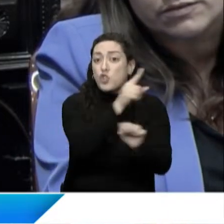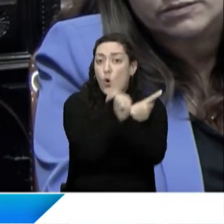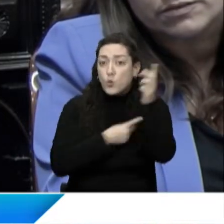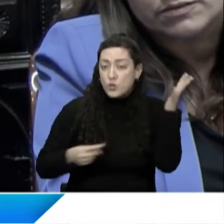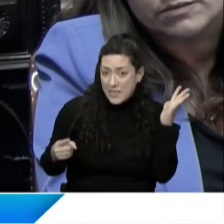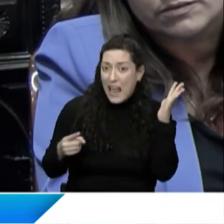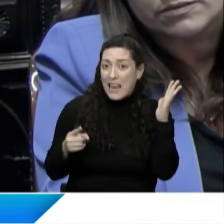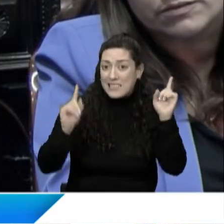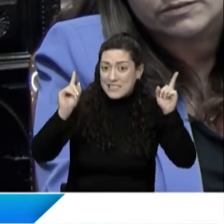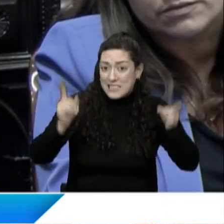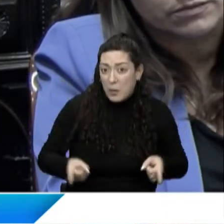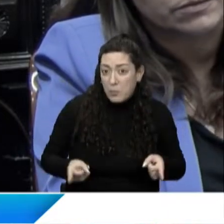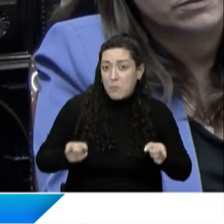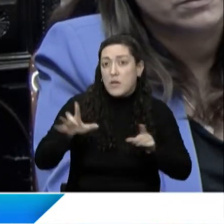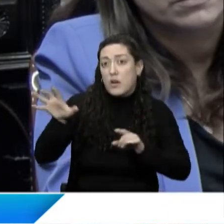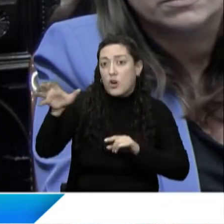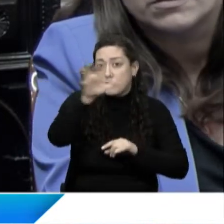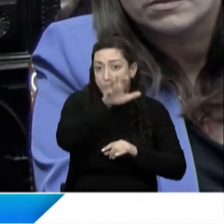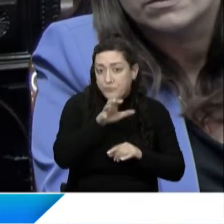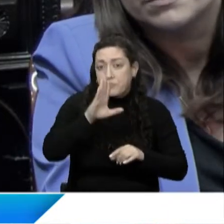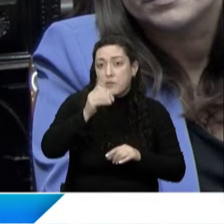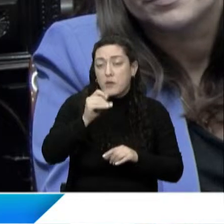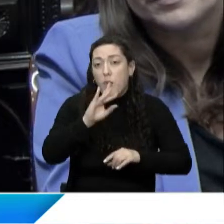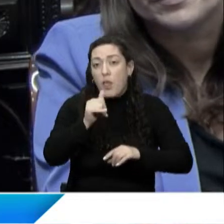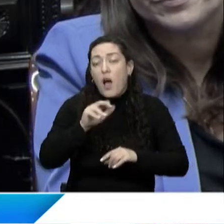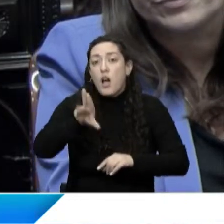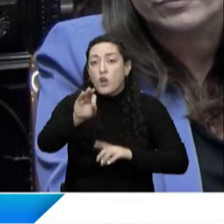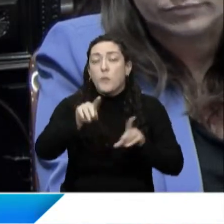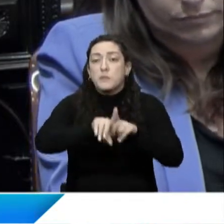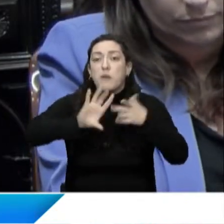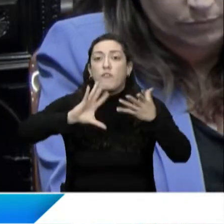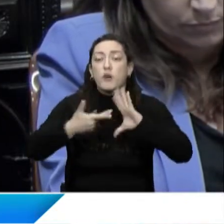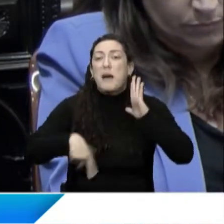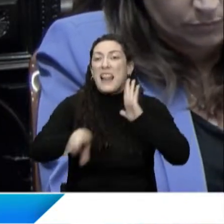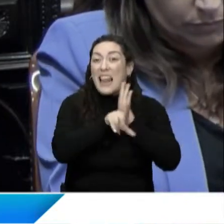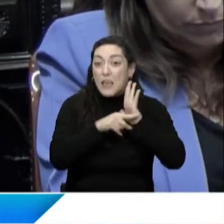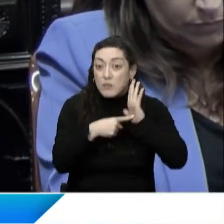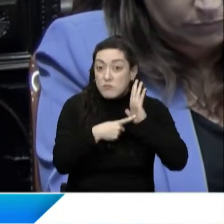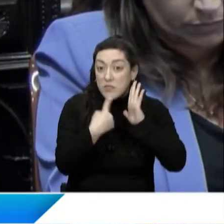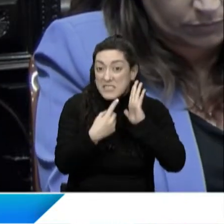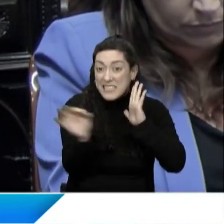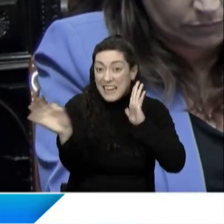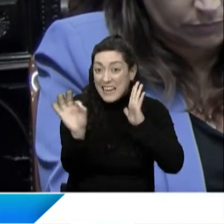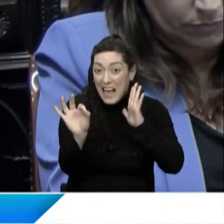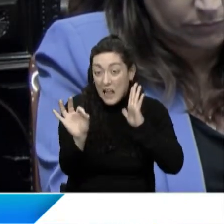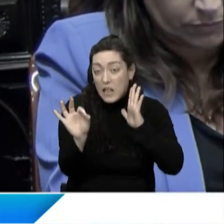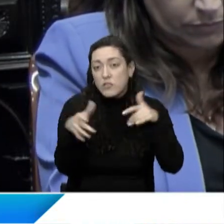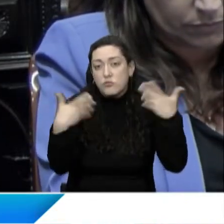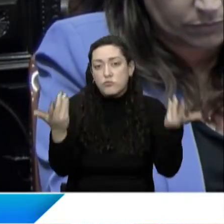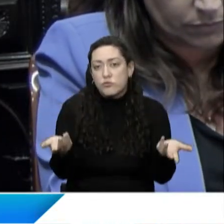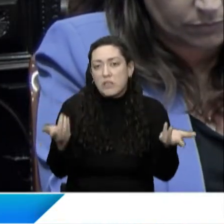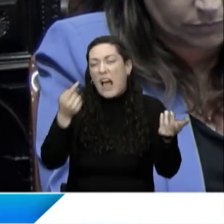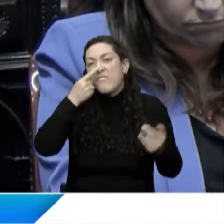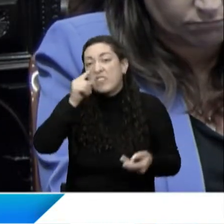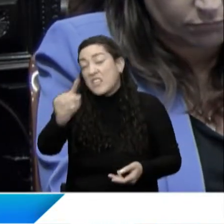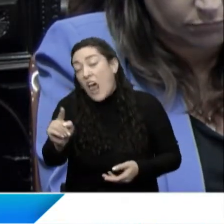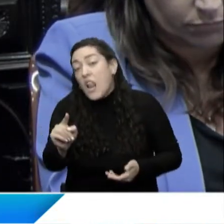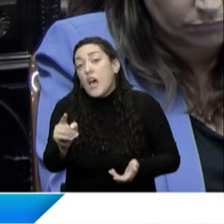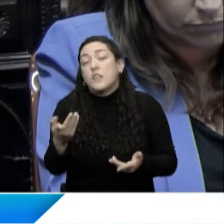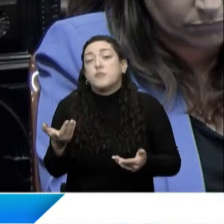resoluciones jurisprudenciales, el caso Badaro, si no están dispuestas por ley, terminan más temprano que tarde siendo